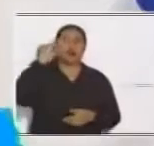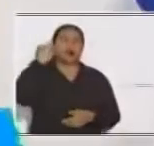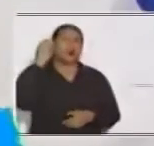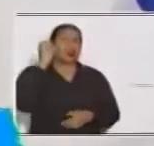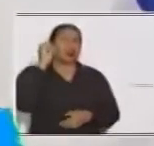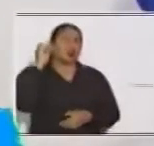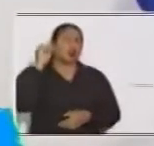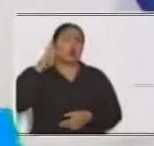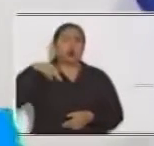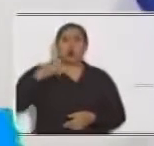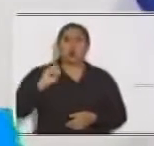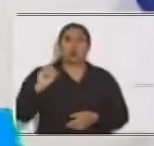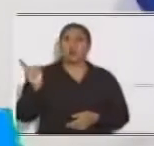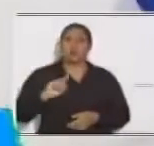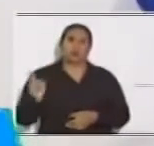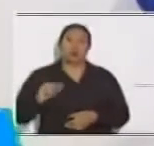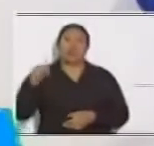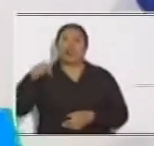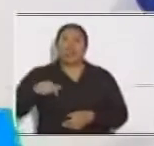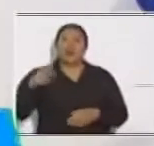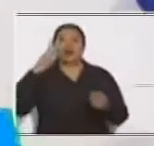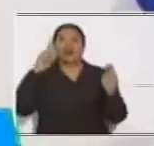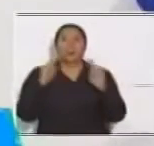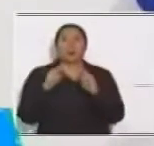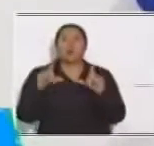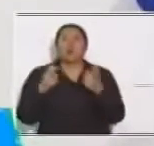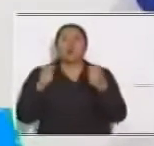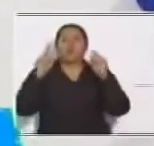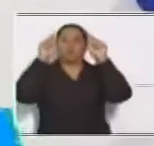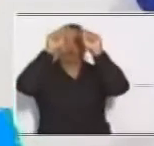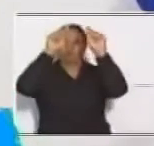que es un triángulo. Así le decimos ahora.